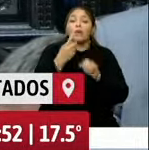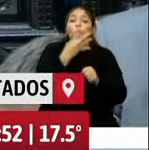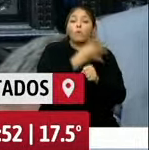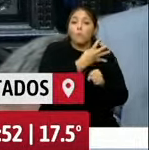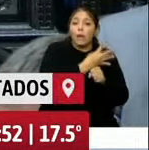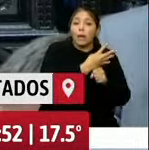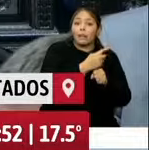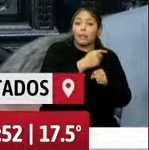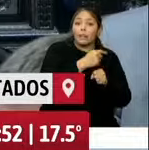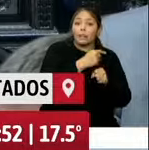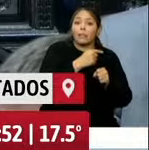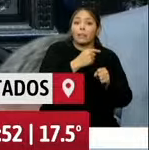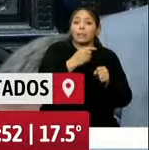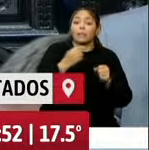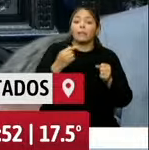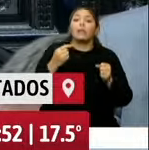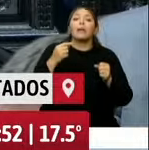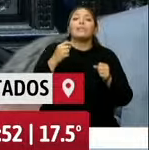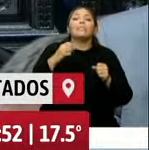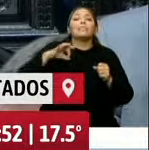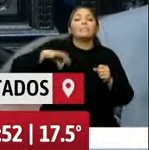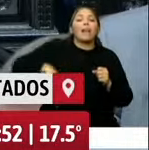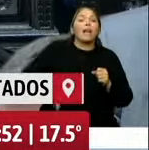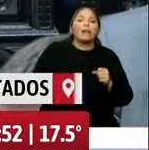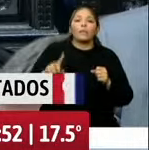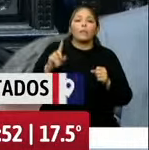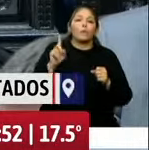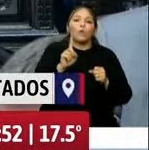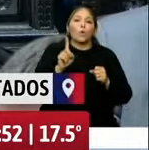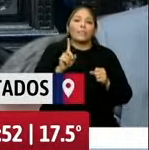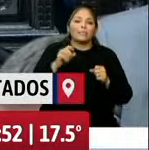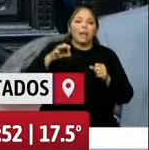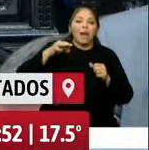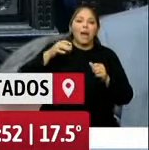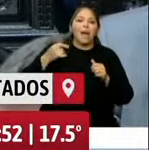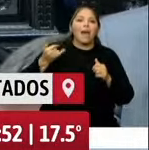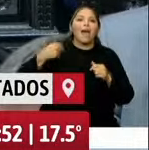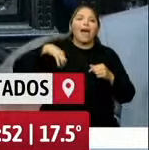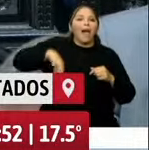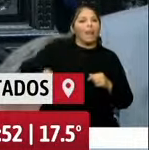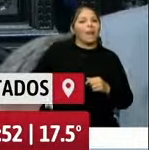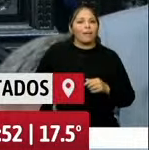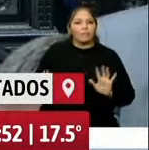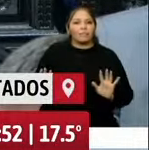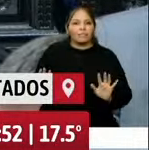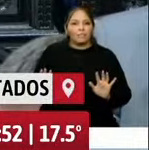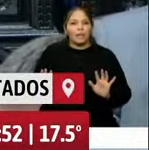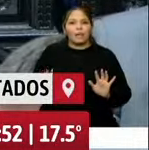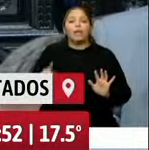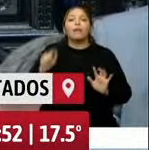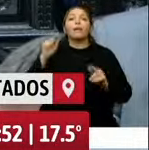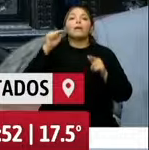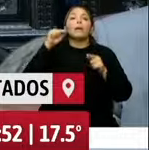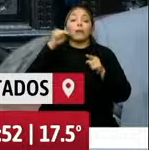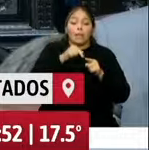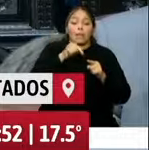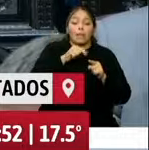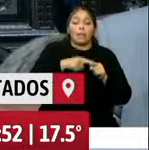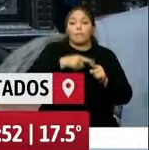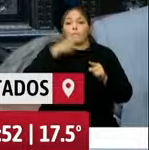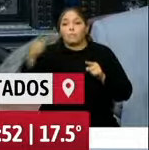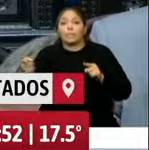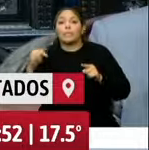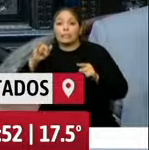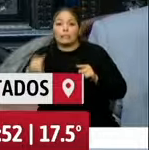decir bueno miren del lado de enfrente Lo que está es Cristina o nos unimos o vuelve Cristina un poco jugó ese juego y en ese